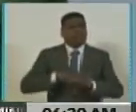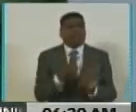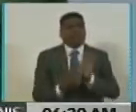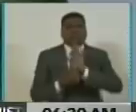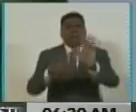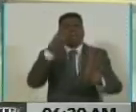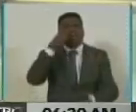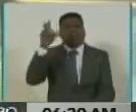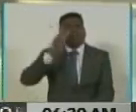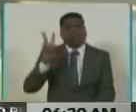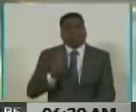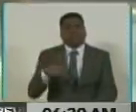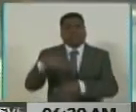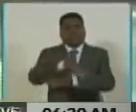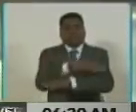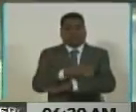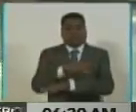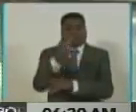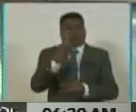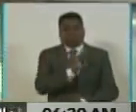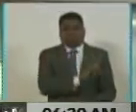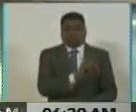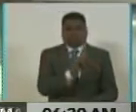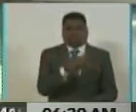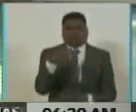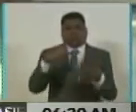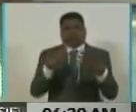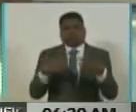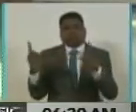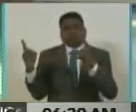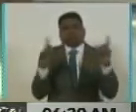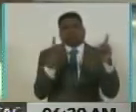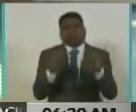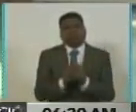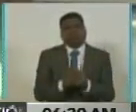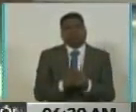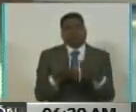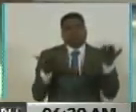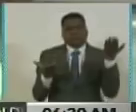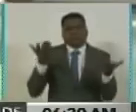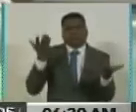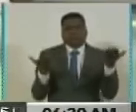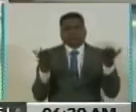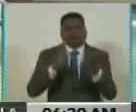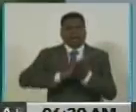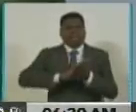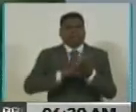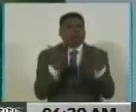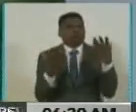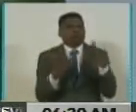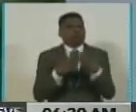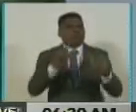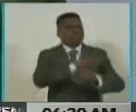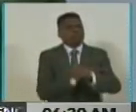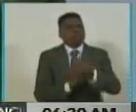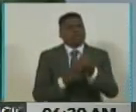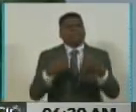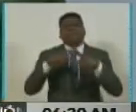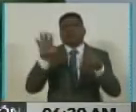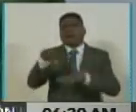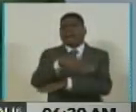venezolano, que en la calle una cosa es lo que pase en esa mesa de diálogo, claro, donde se enfrentan, digamos, dos posturas de poder, claro, como bien lo acabas de mencionar, pero en la calle